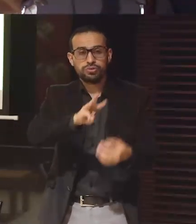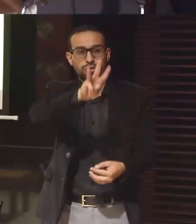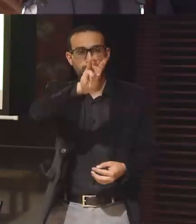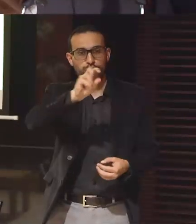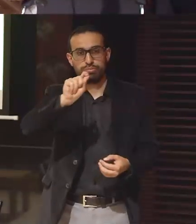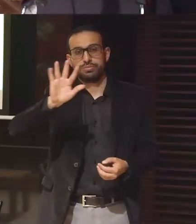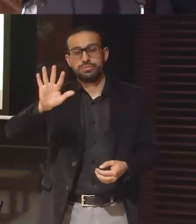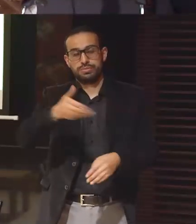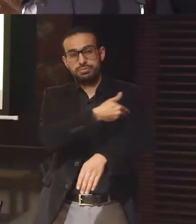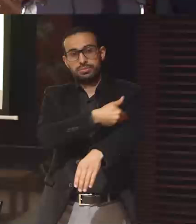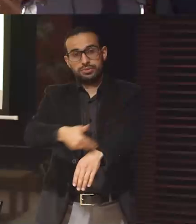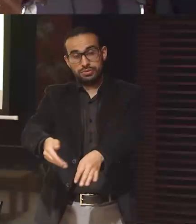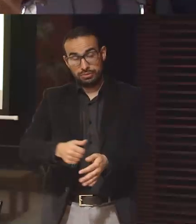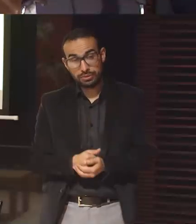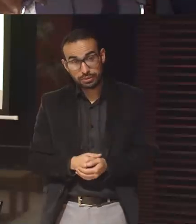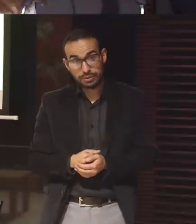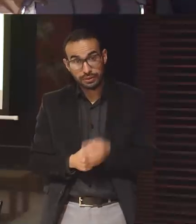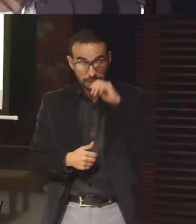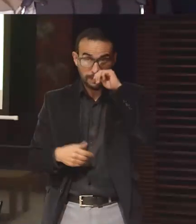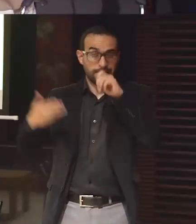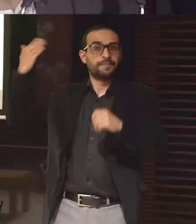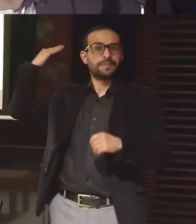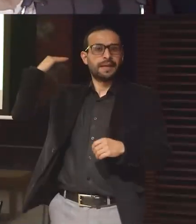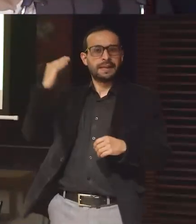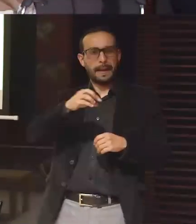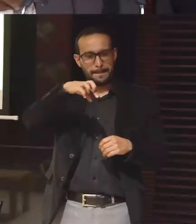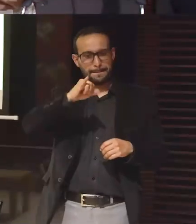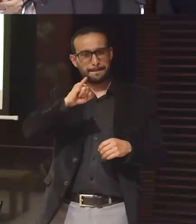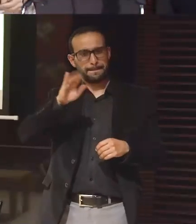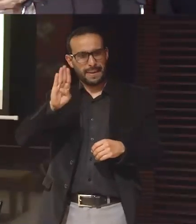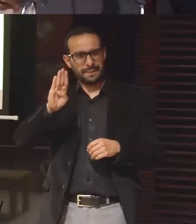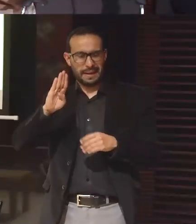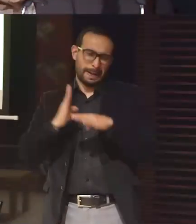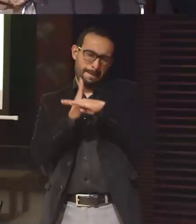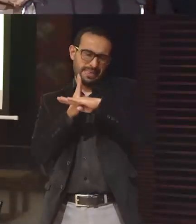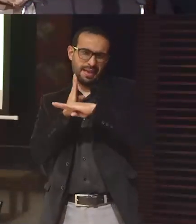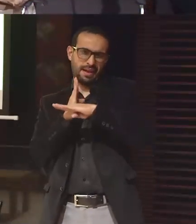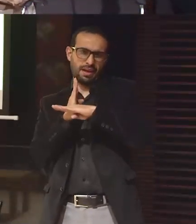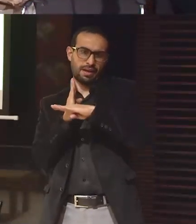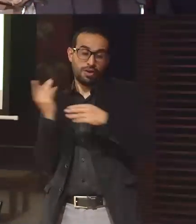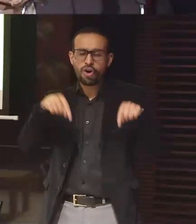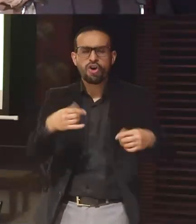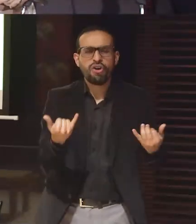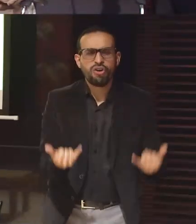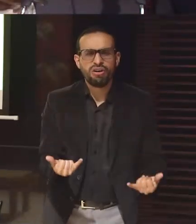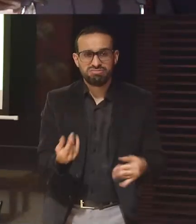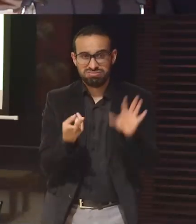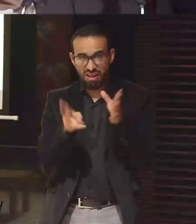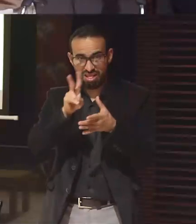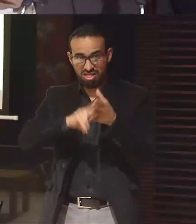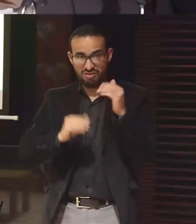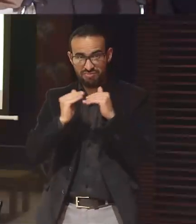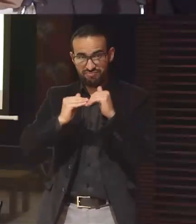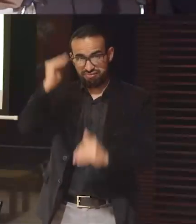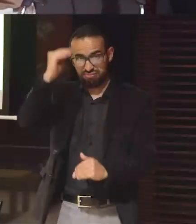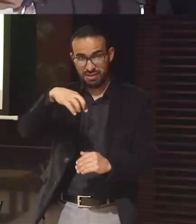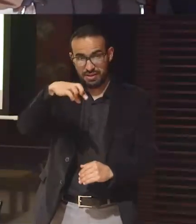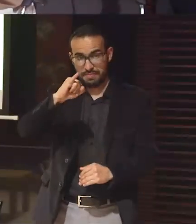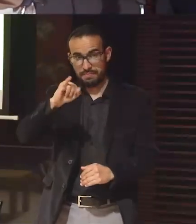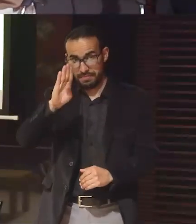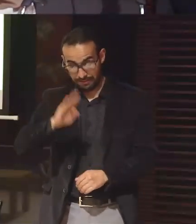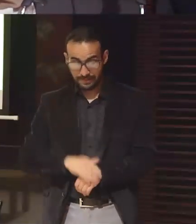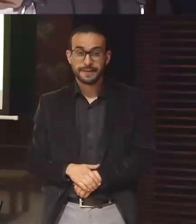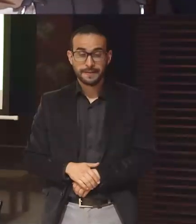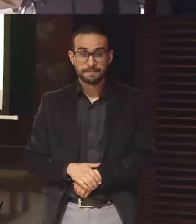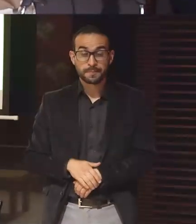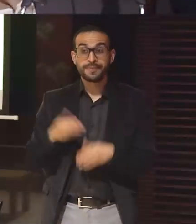tenía la mitad del PIB, hoy tenemos el PIB per cápita al doble de lo anterior, y pese a esto teníamos el doble de